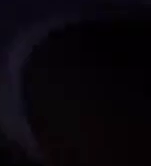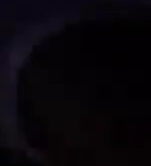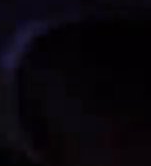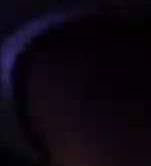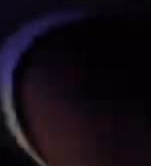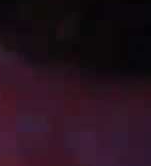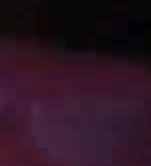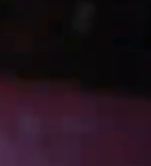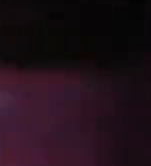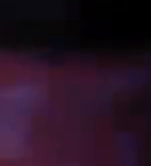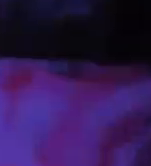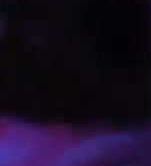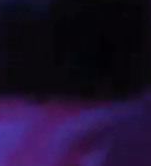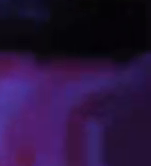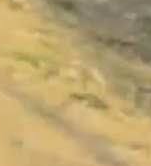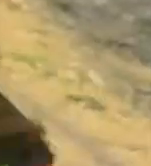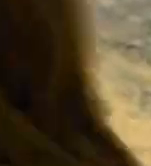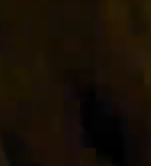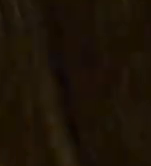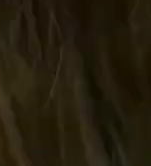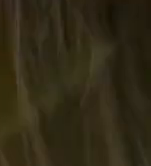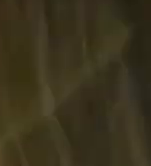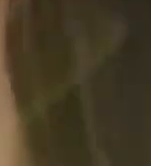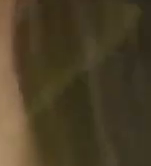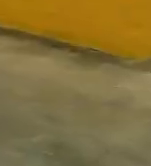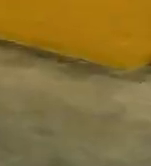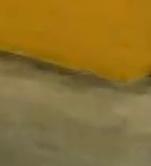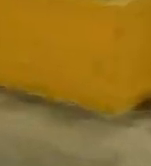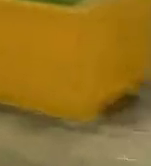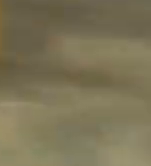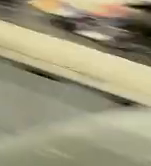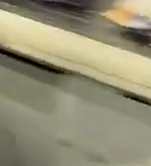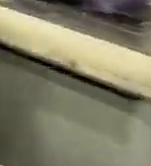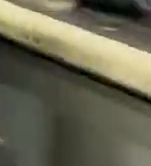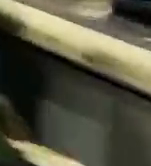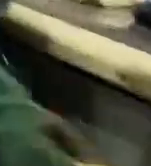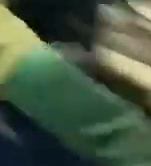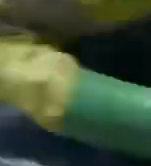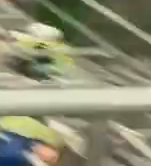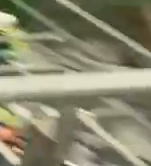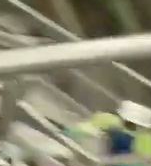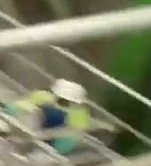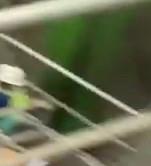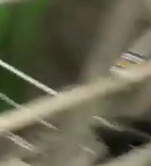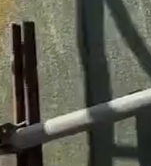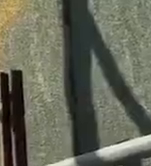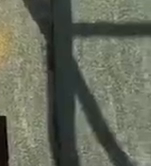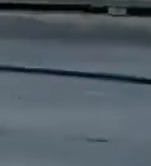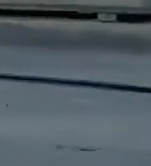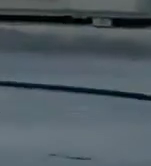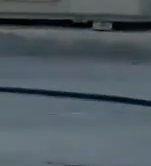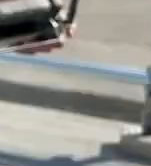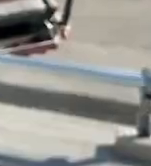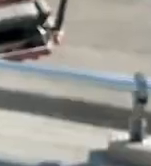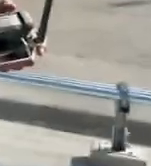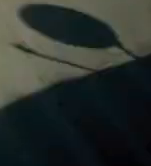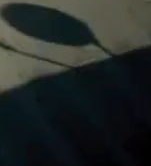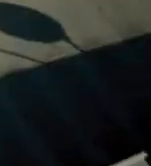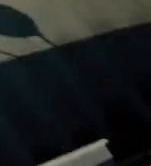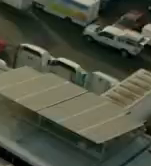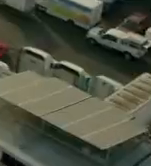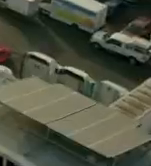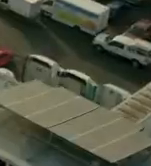tiene más puntos de internet gratuito del mundo. Construyeron 2 plantas de reciclaje de basura, las más grandes de América Latina. Y la planta solar más grande en los